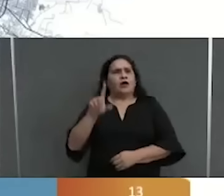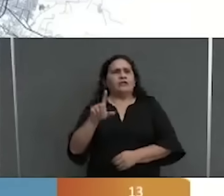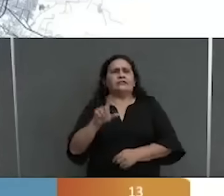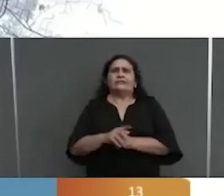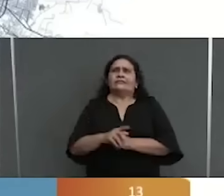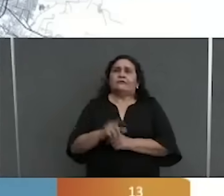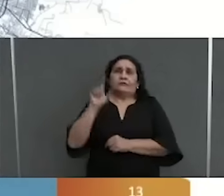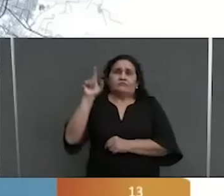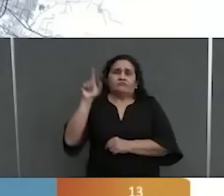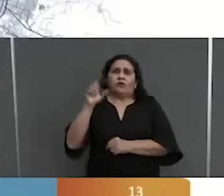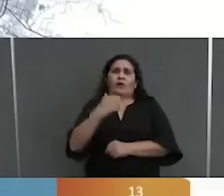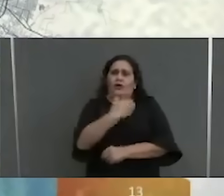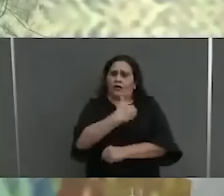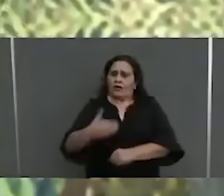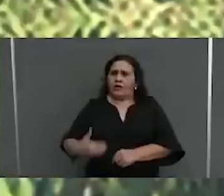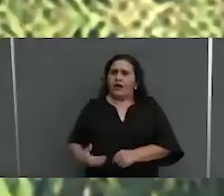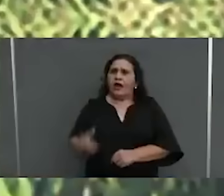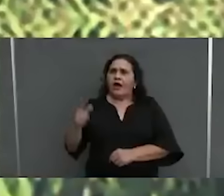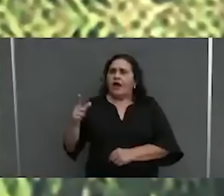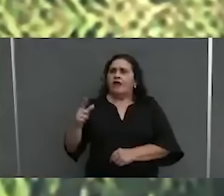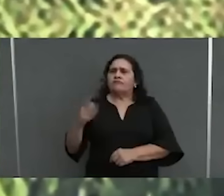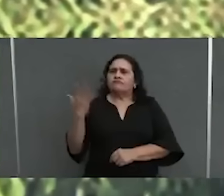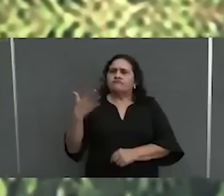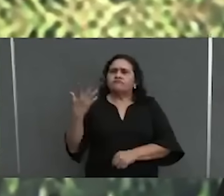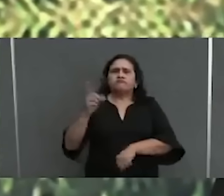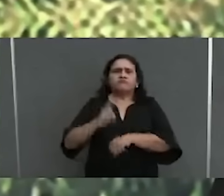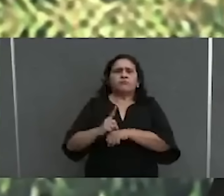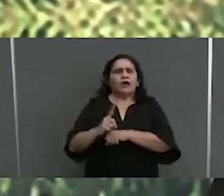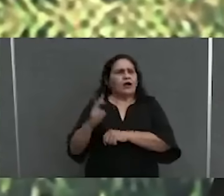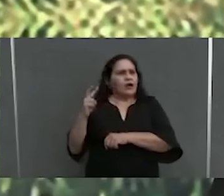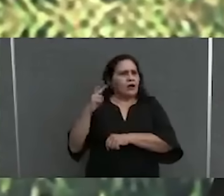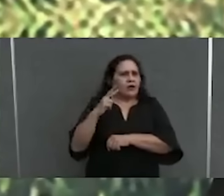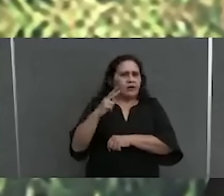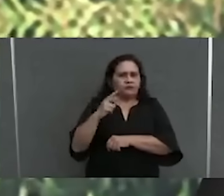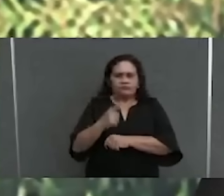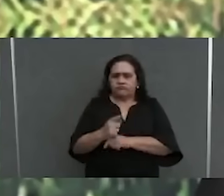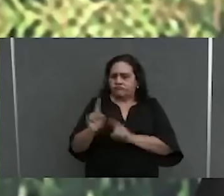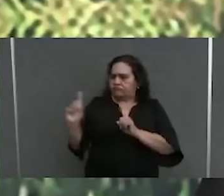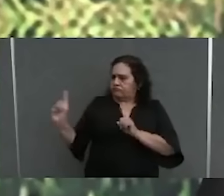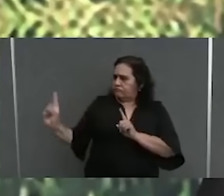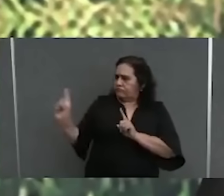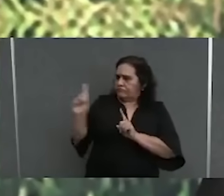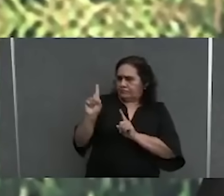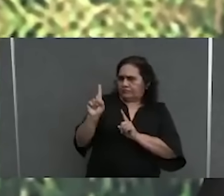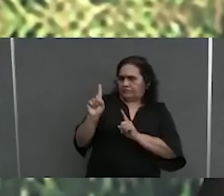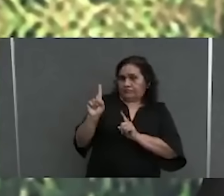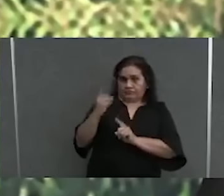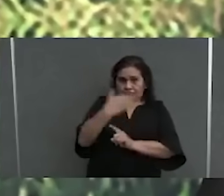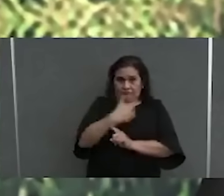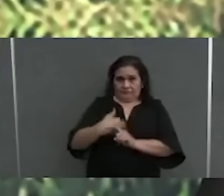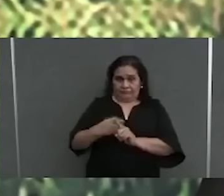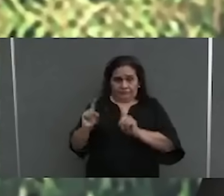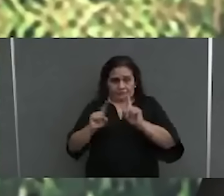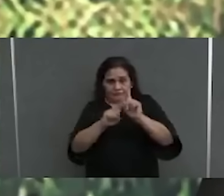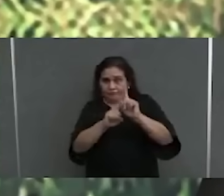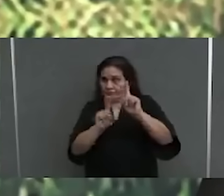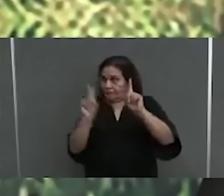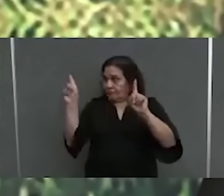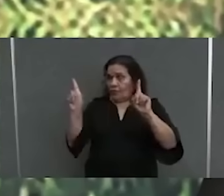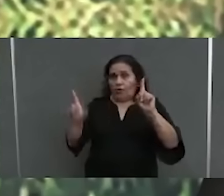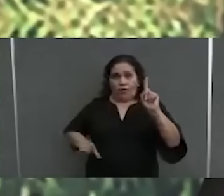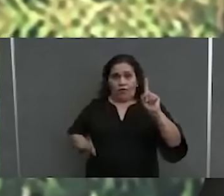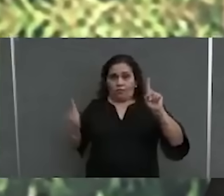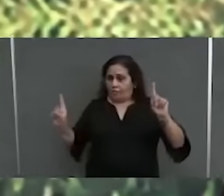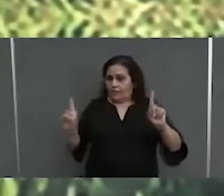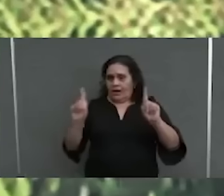tenía 15 días de gobernador, platicamos este tema y decidimos, él decidió y apoyó la propuesta que le hice de que en